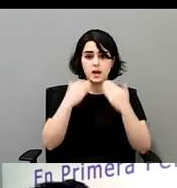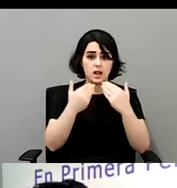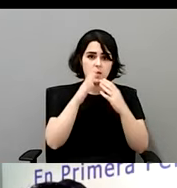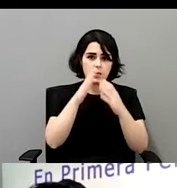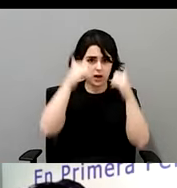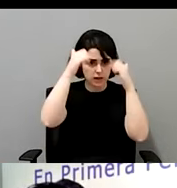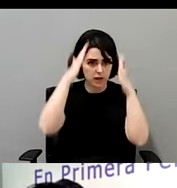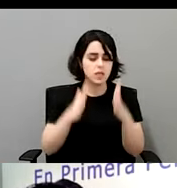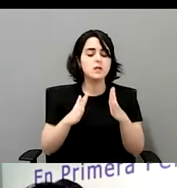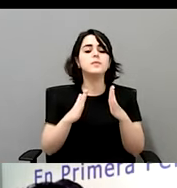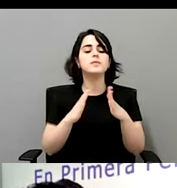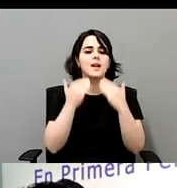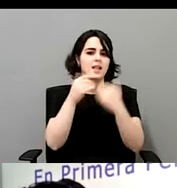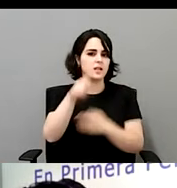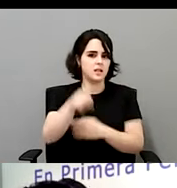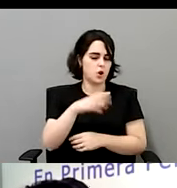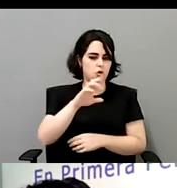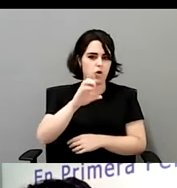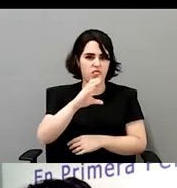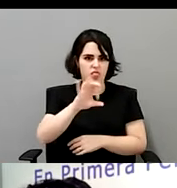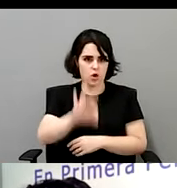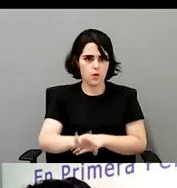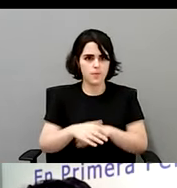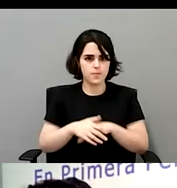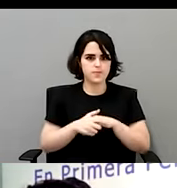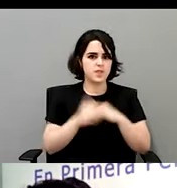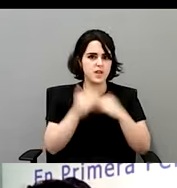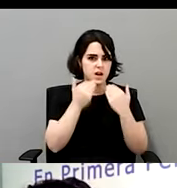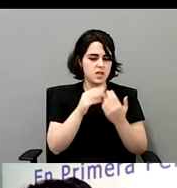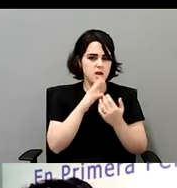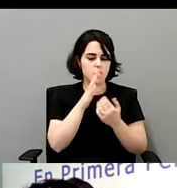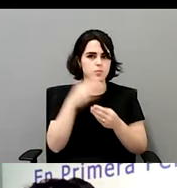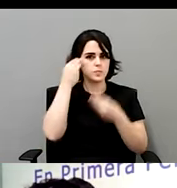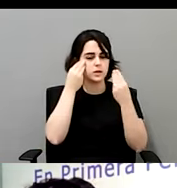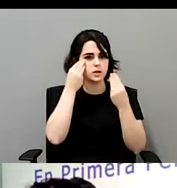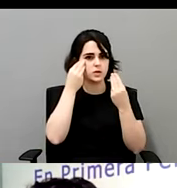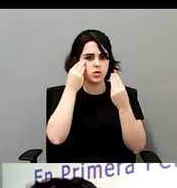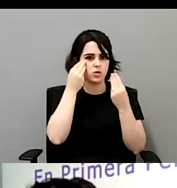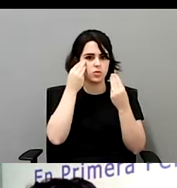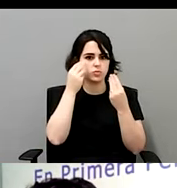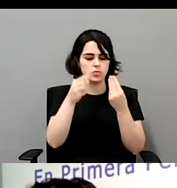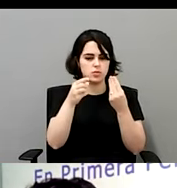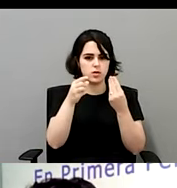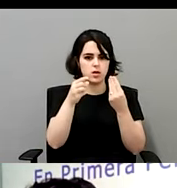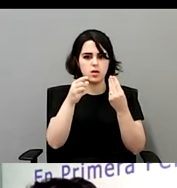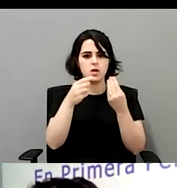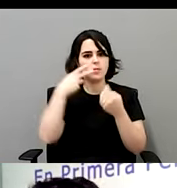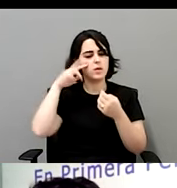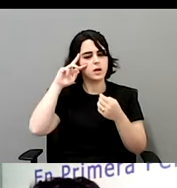Muchas gracias a ti, Rocío. Muchísimas gracias. Yo creo que has expuesto tu